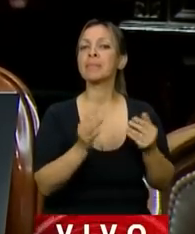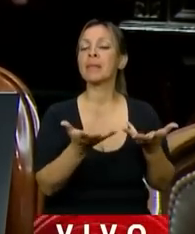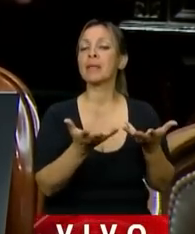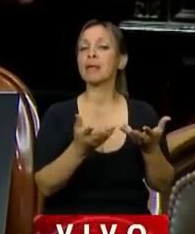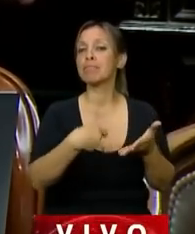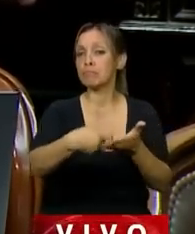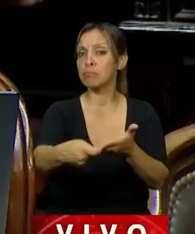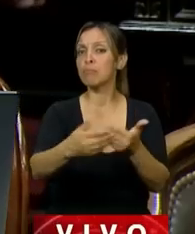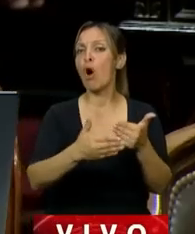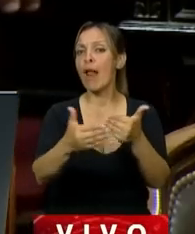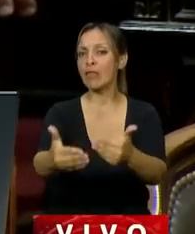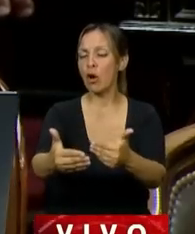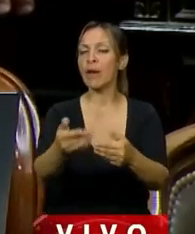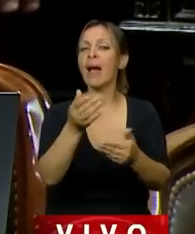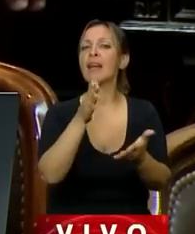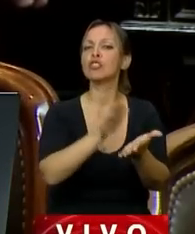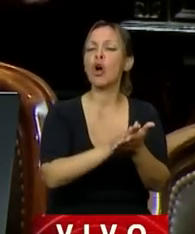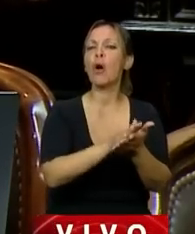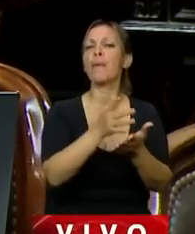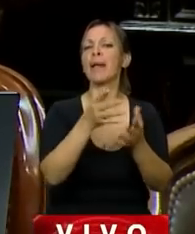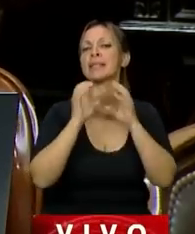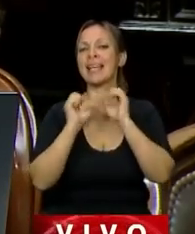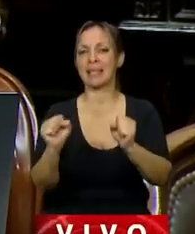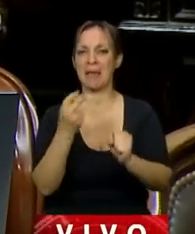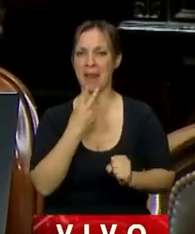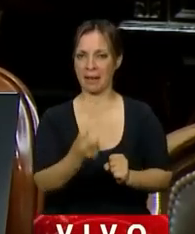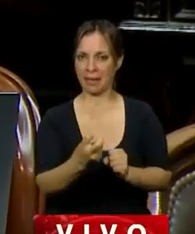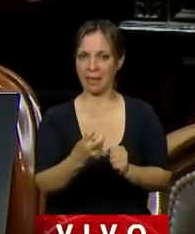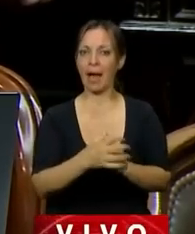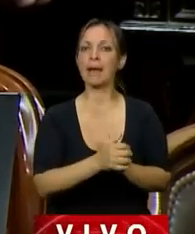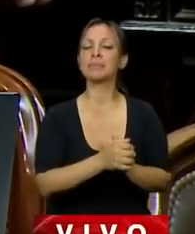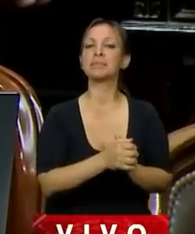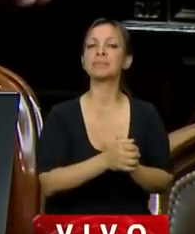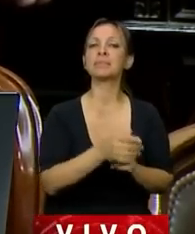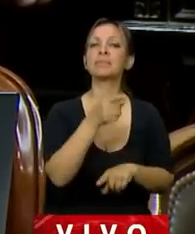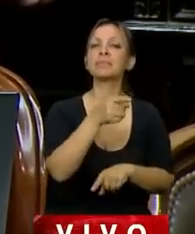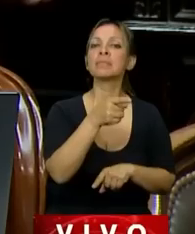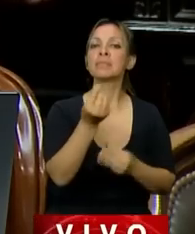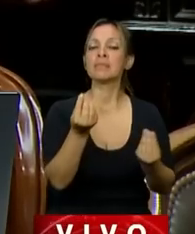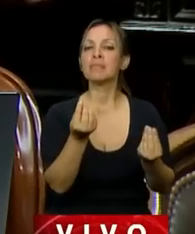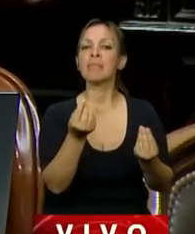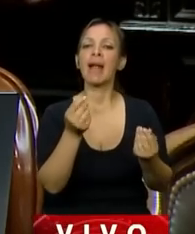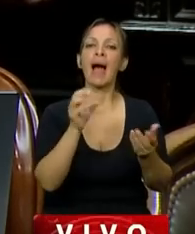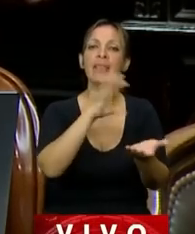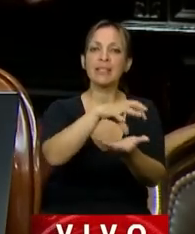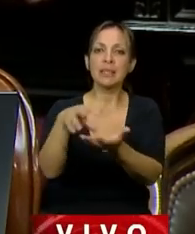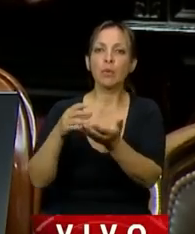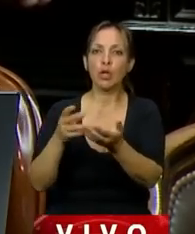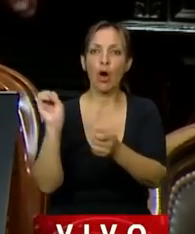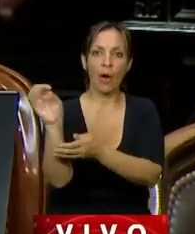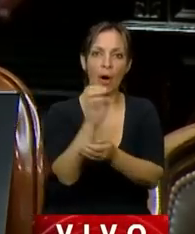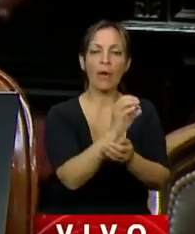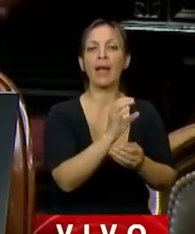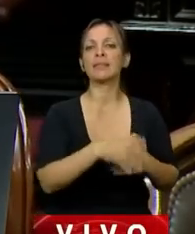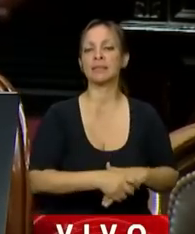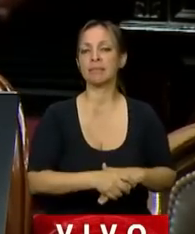arbitraria, muy discrecional, que se negocia en la Secretaría de Energía, otra vez para las distribuidoras, o mejor dicho, para los concesionarios